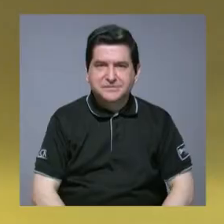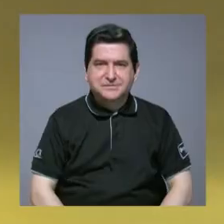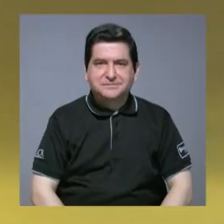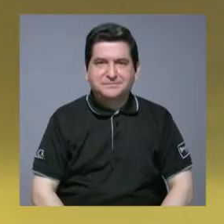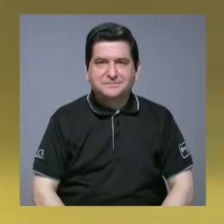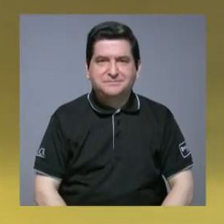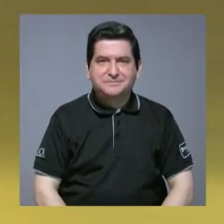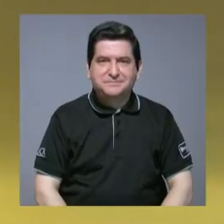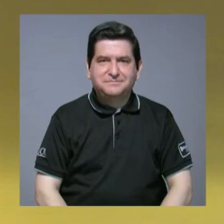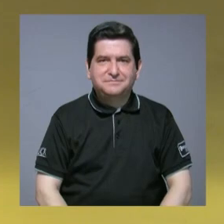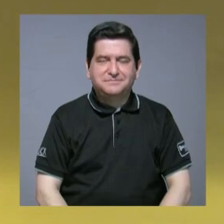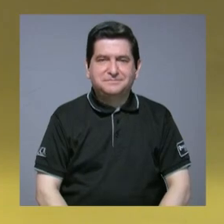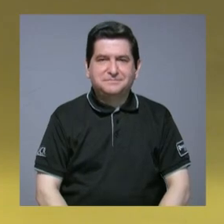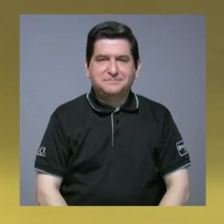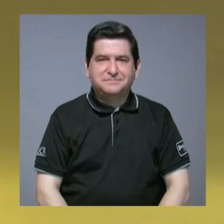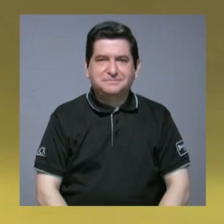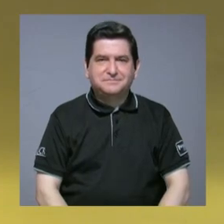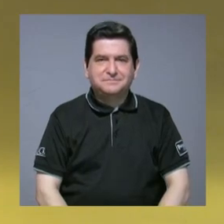Y